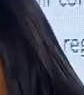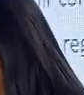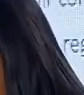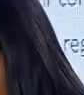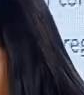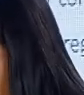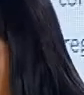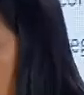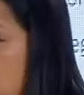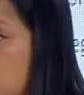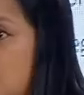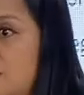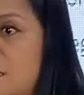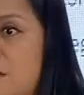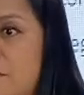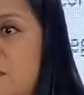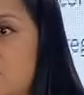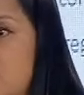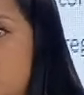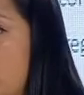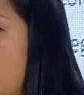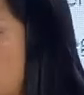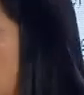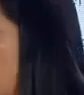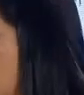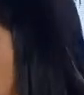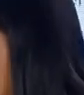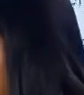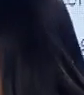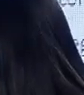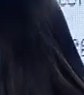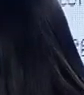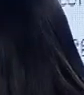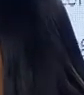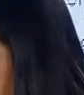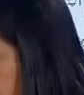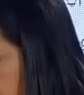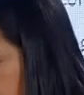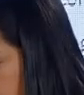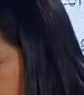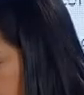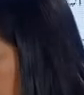Secretaría de Desarrollo Social se llevaba el litigio para la recuperación de los recursos.